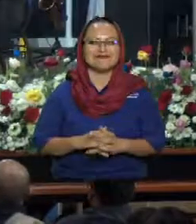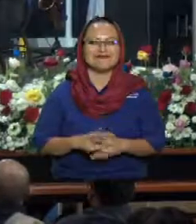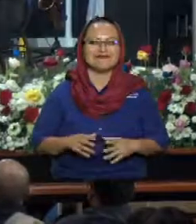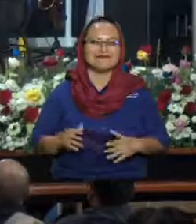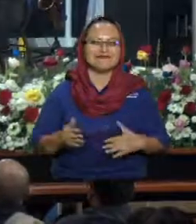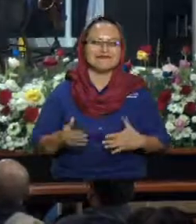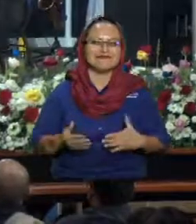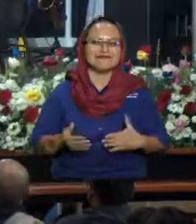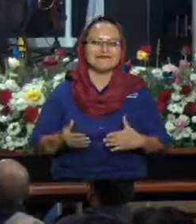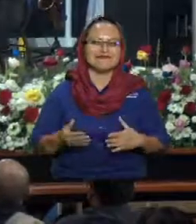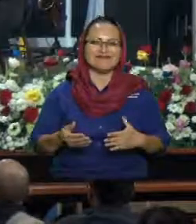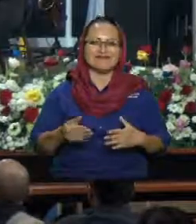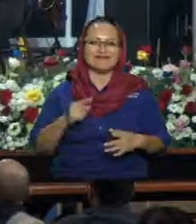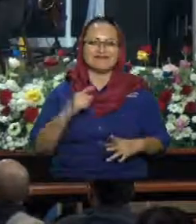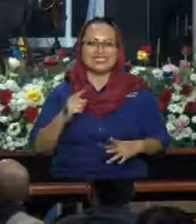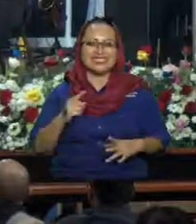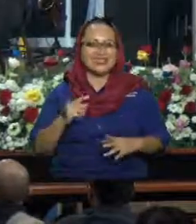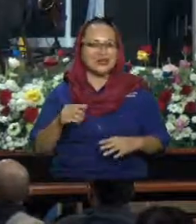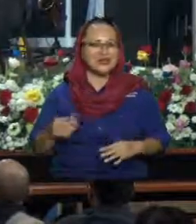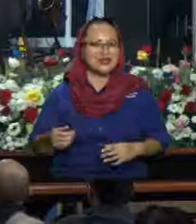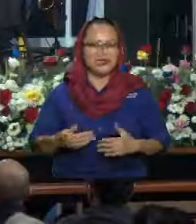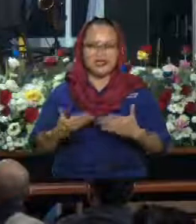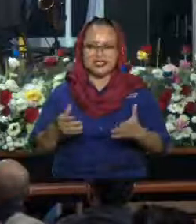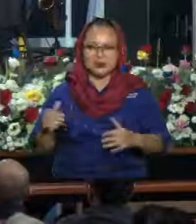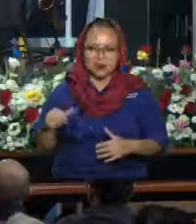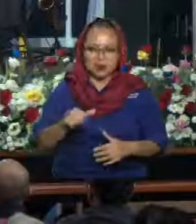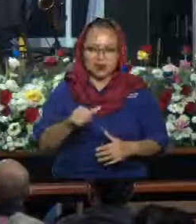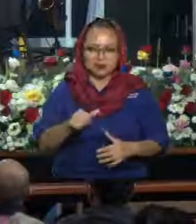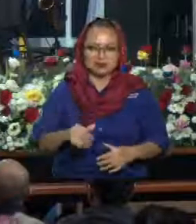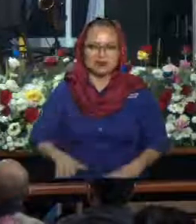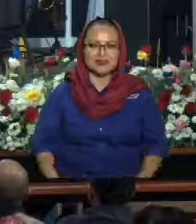Bueno, pero tampoco vinieron a engordar, ¿verdad?